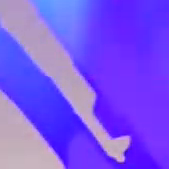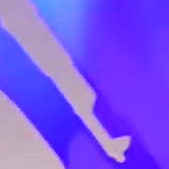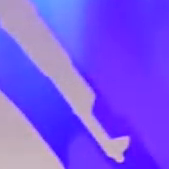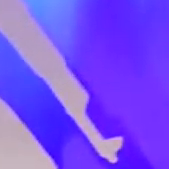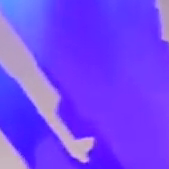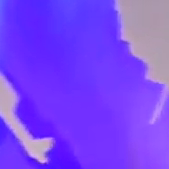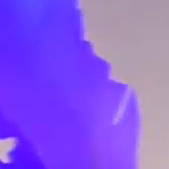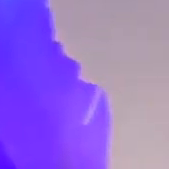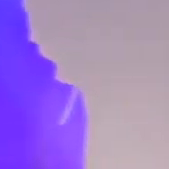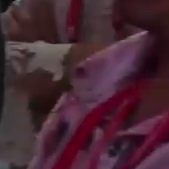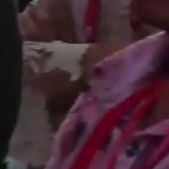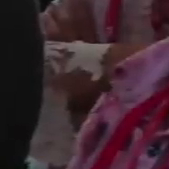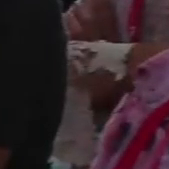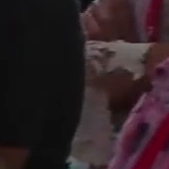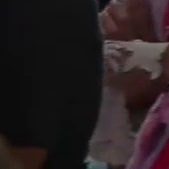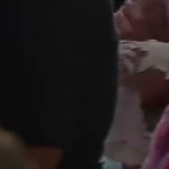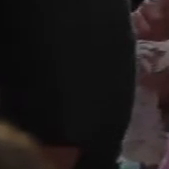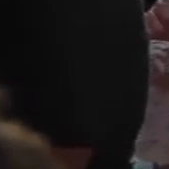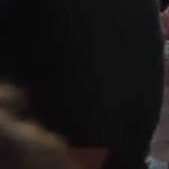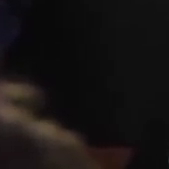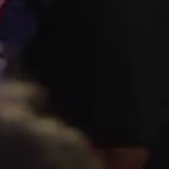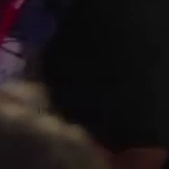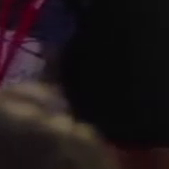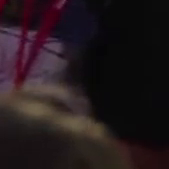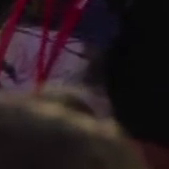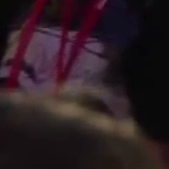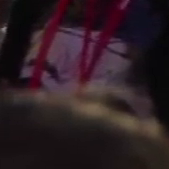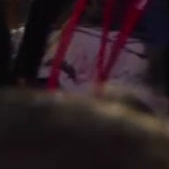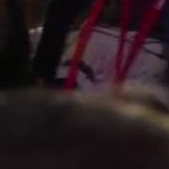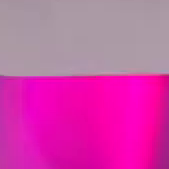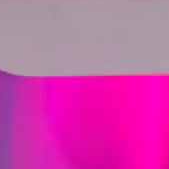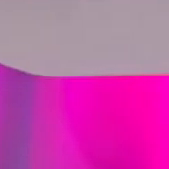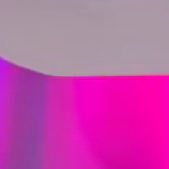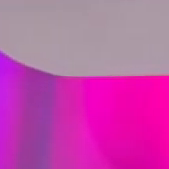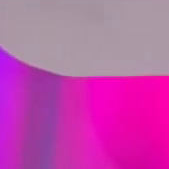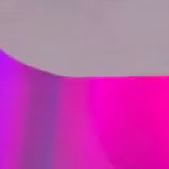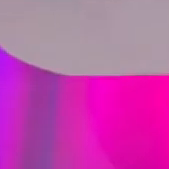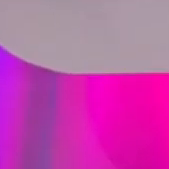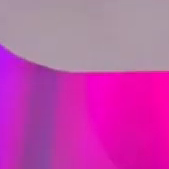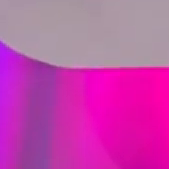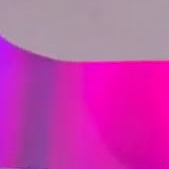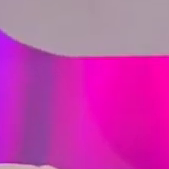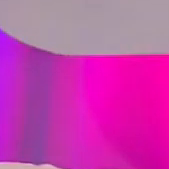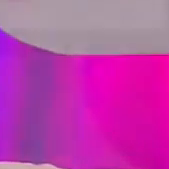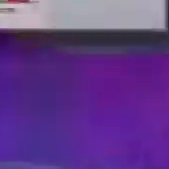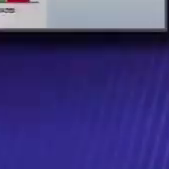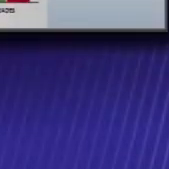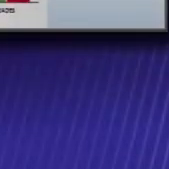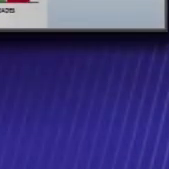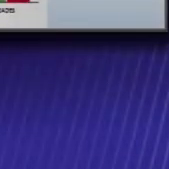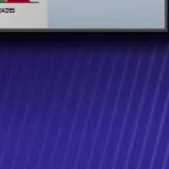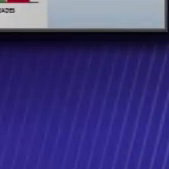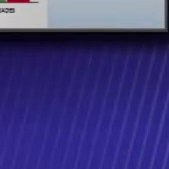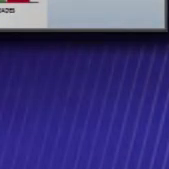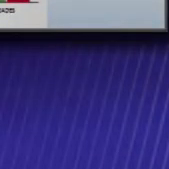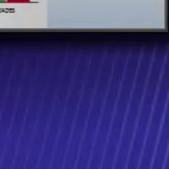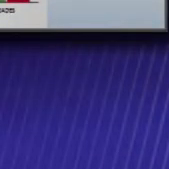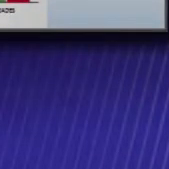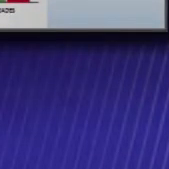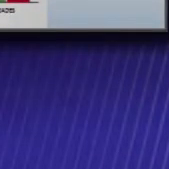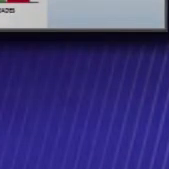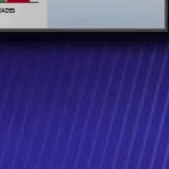Para Control Interno de Gestión no le podemos hacer auditorías en una sola vigencia a todos los procesos e instrumentos que tiene la